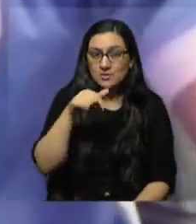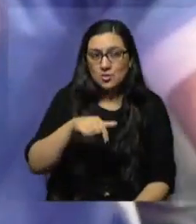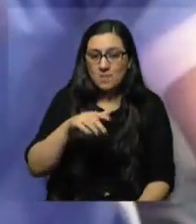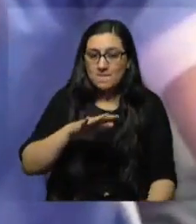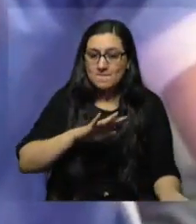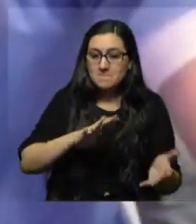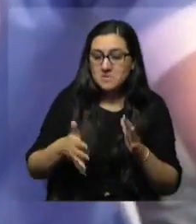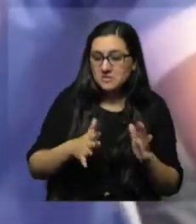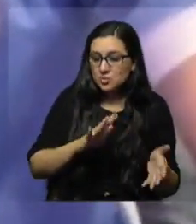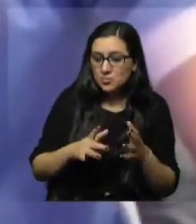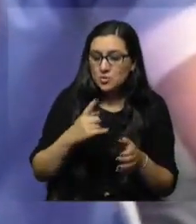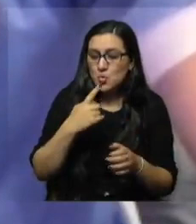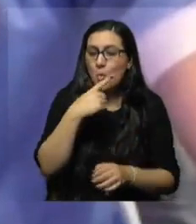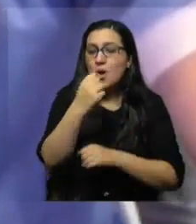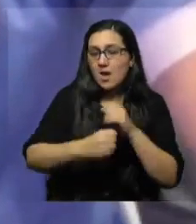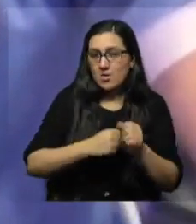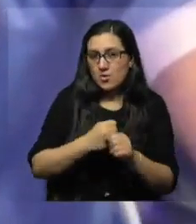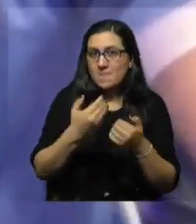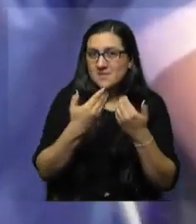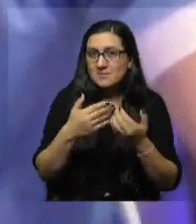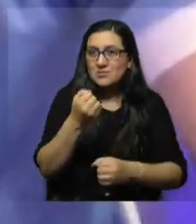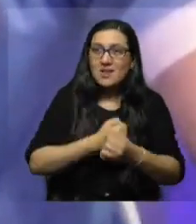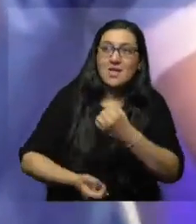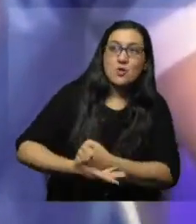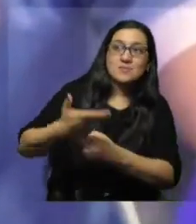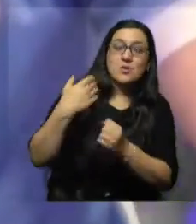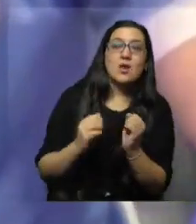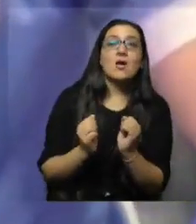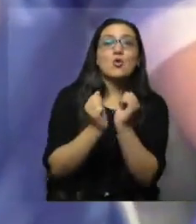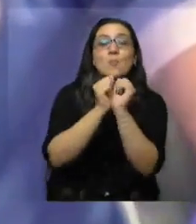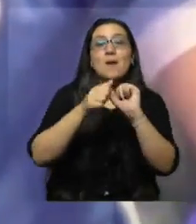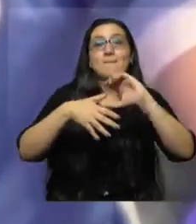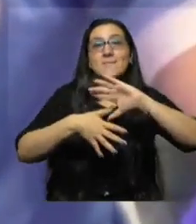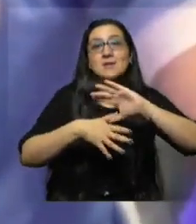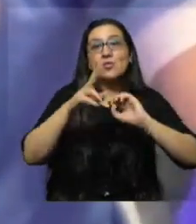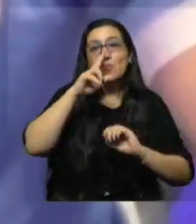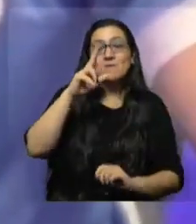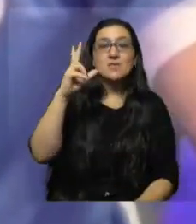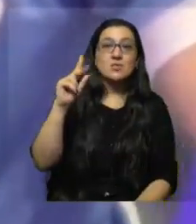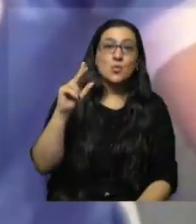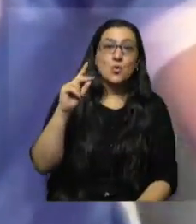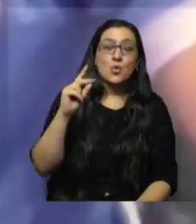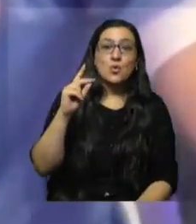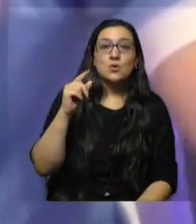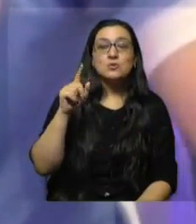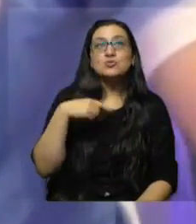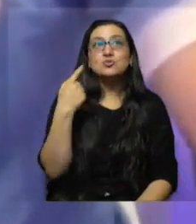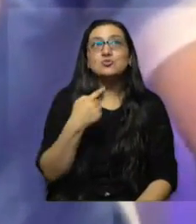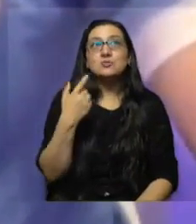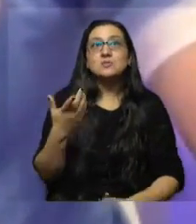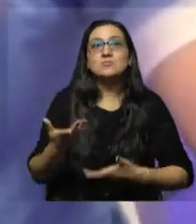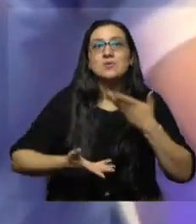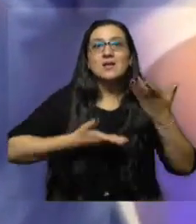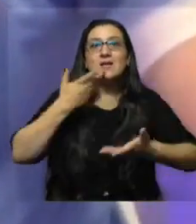un año, ¿tá? El año pasado, durante la Copa América 2021, nosotros hicimos un cover de